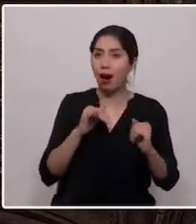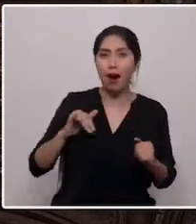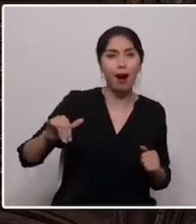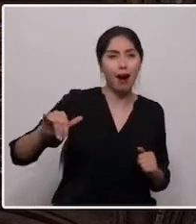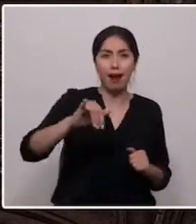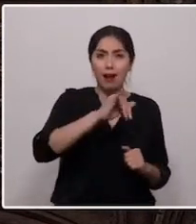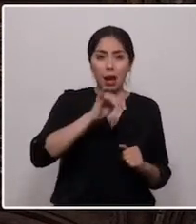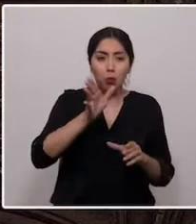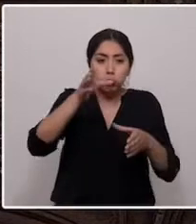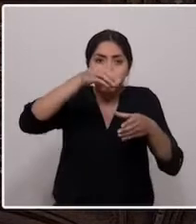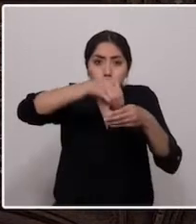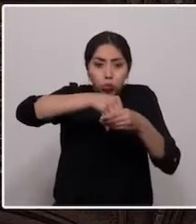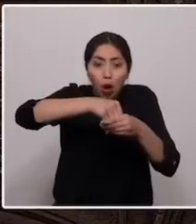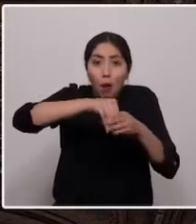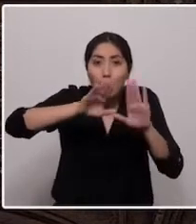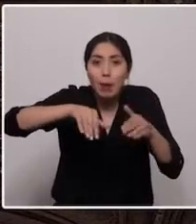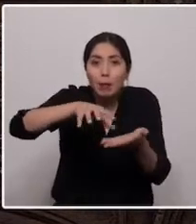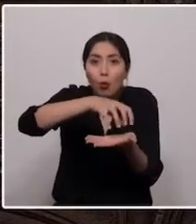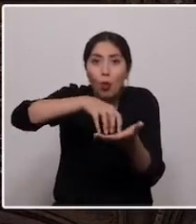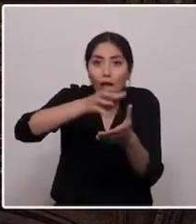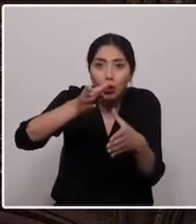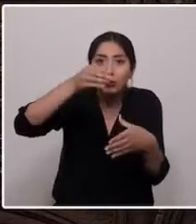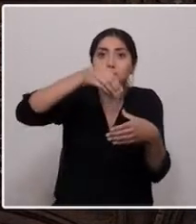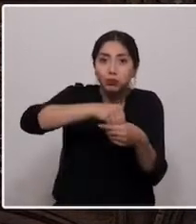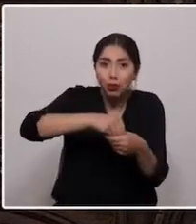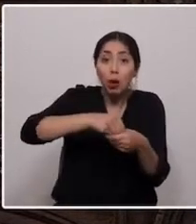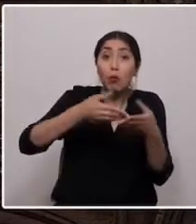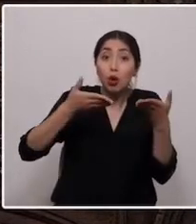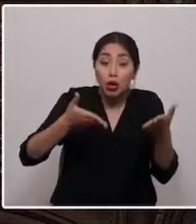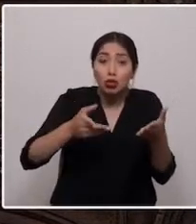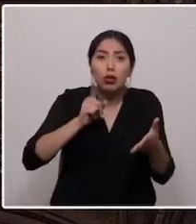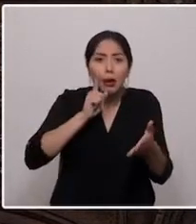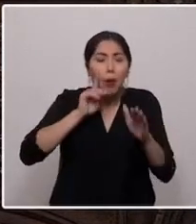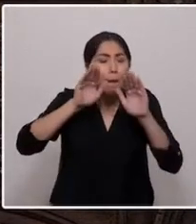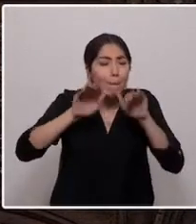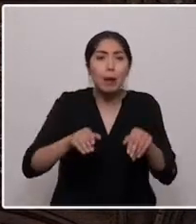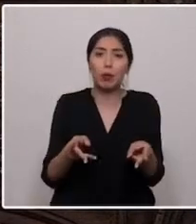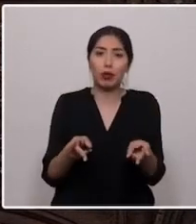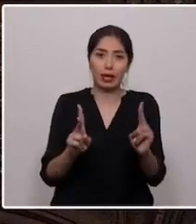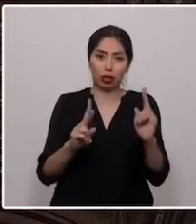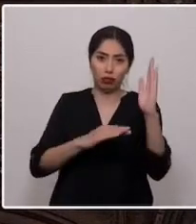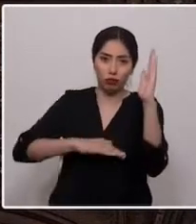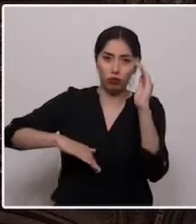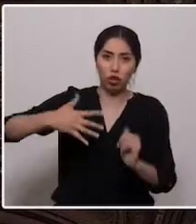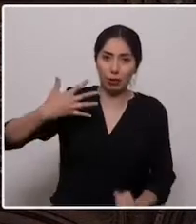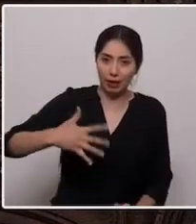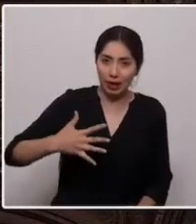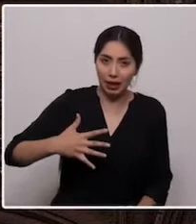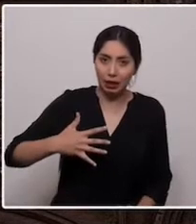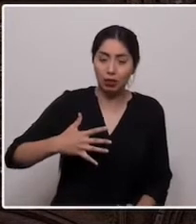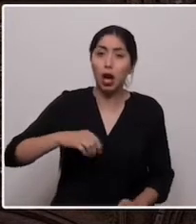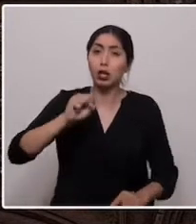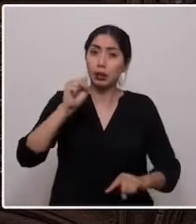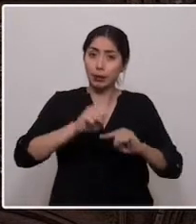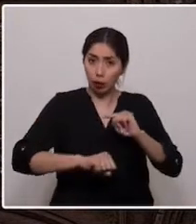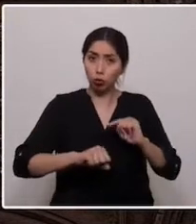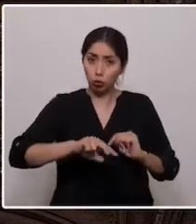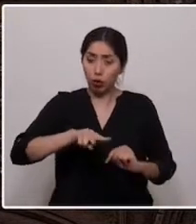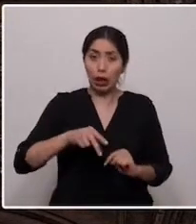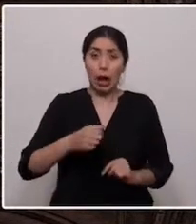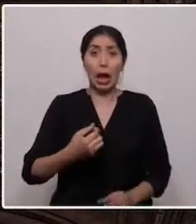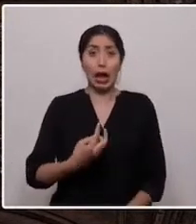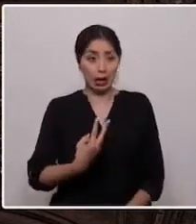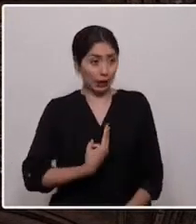pueblo y por ende somos titulares de los mismos derechos fundamentales, reconociendo nuestras identidades diferentes y